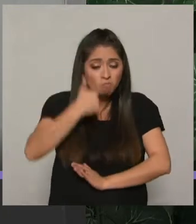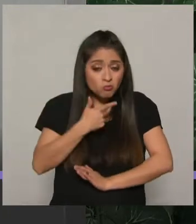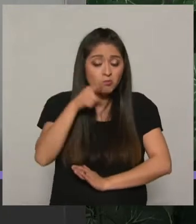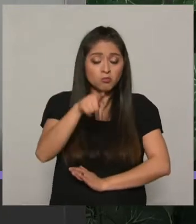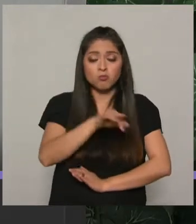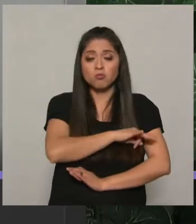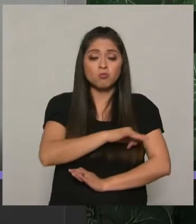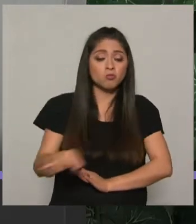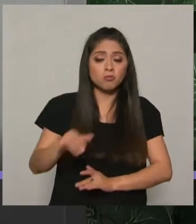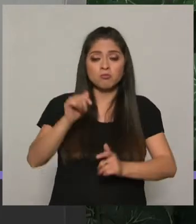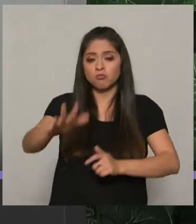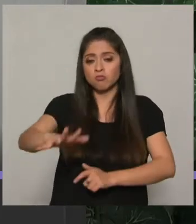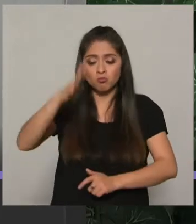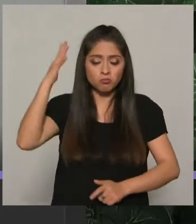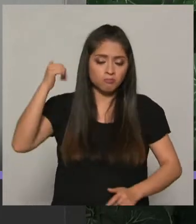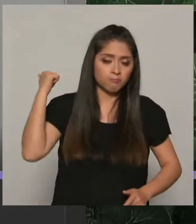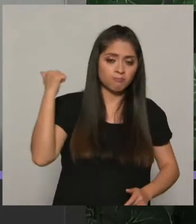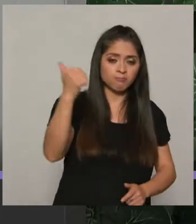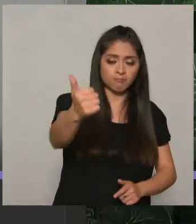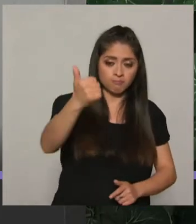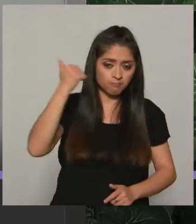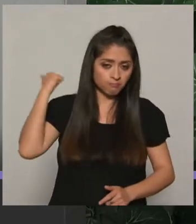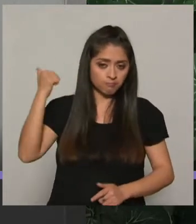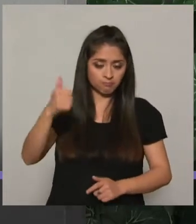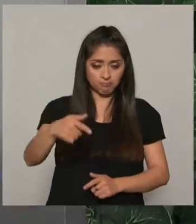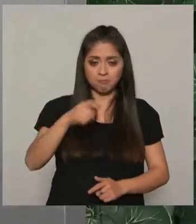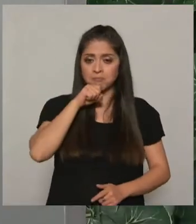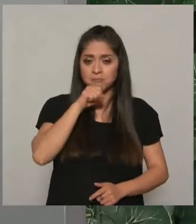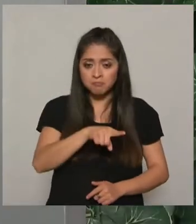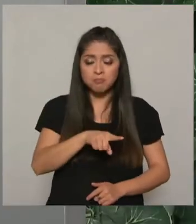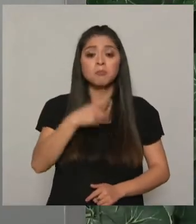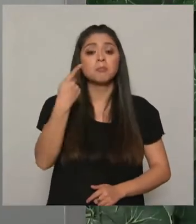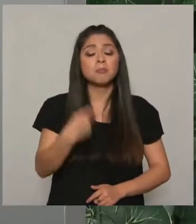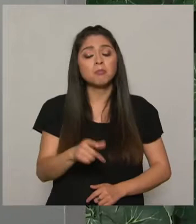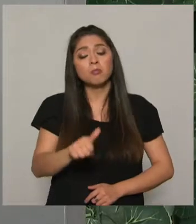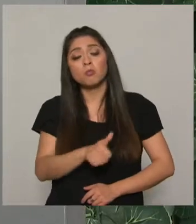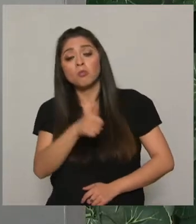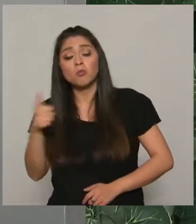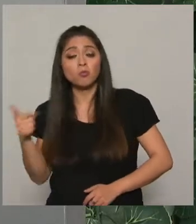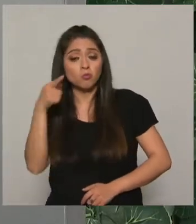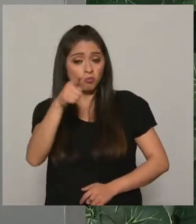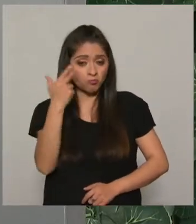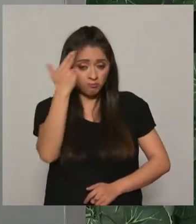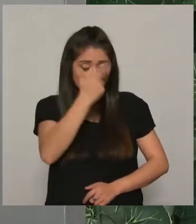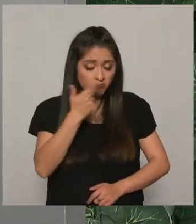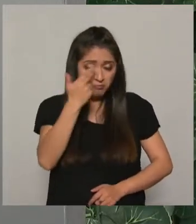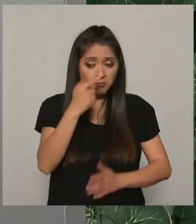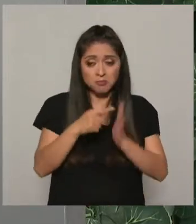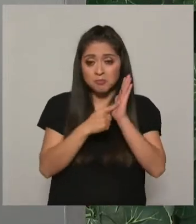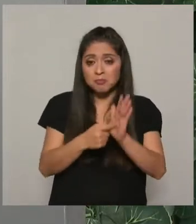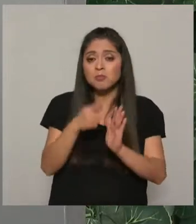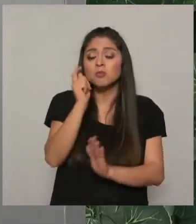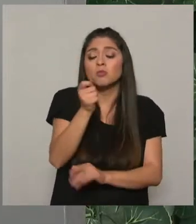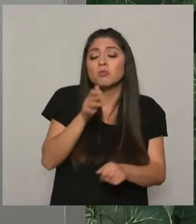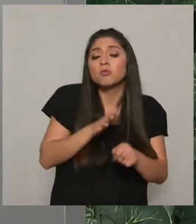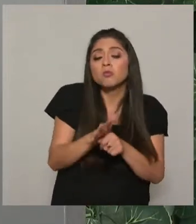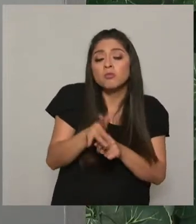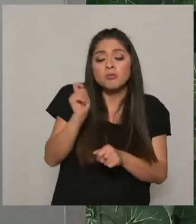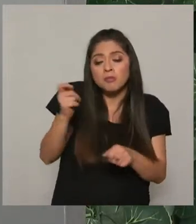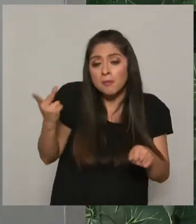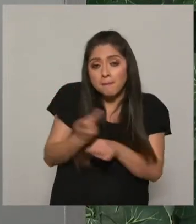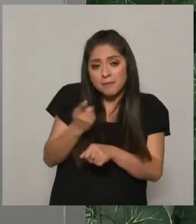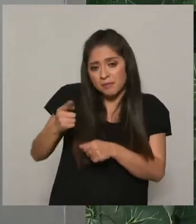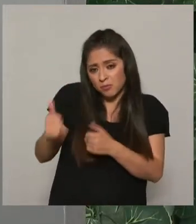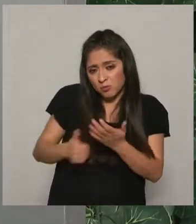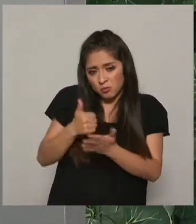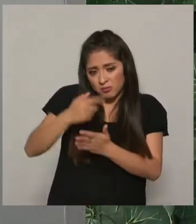cuando está ocurriendo la mayor cantidad de hechos de tránsito por exceso de velocidad. Si desglosamos el análisis que nos presentas, que es qué tipo de hechos están ocurriendo en la